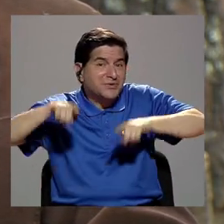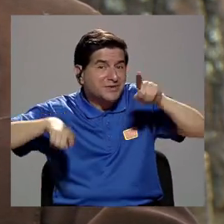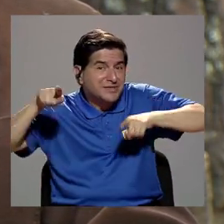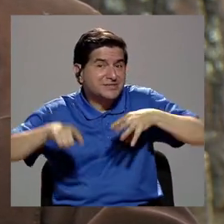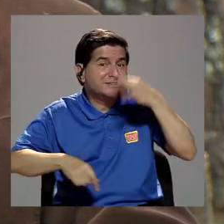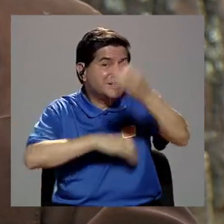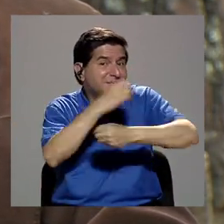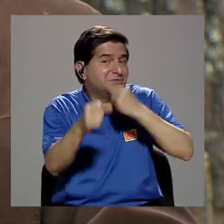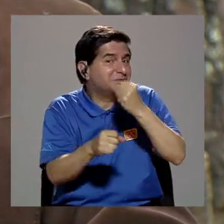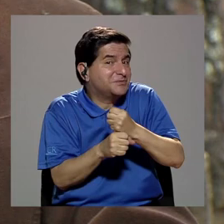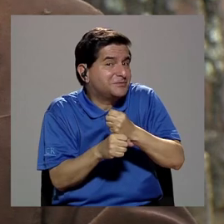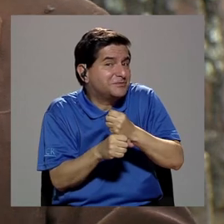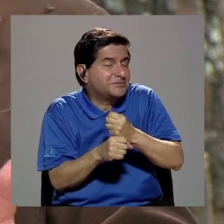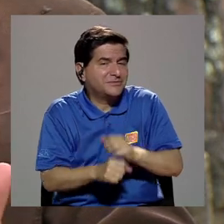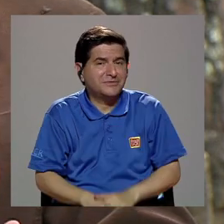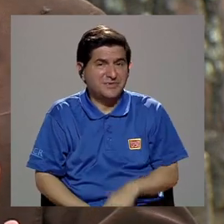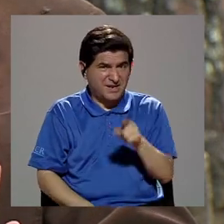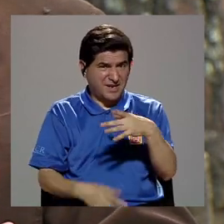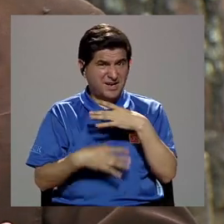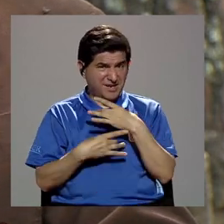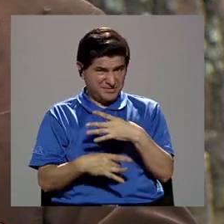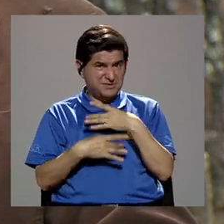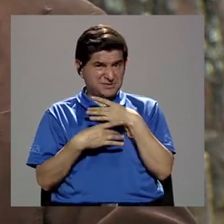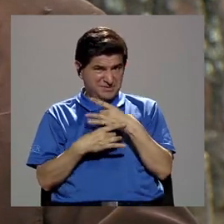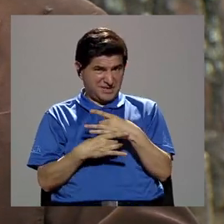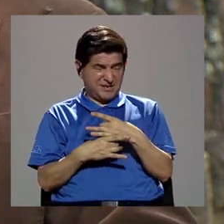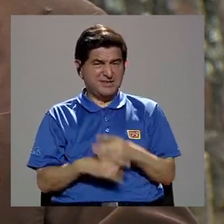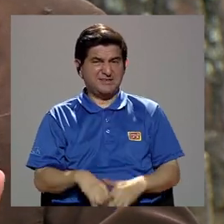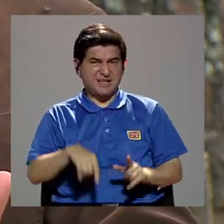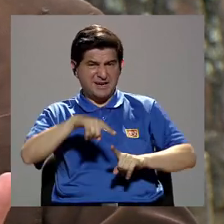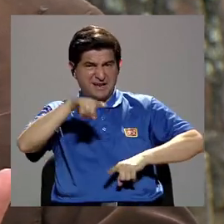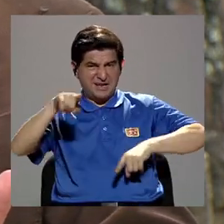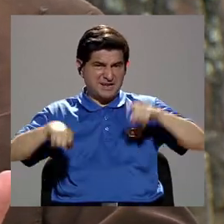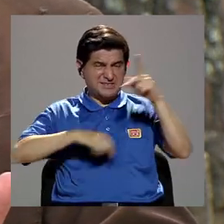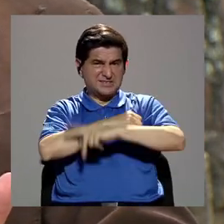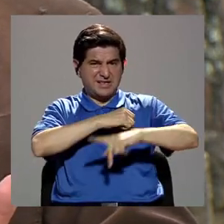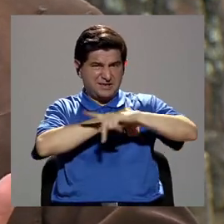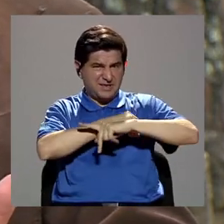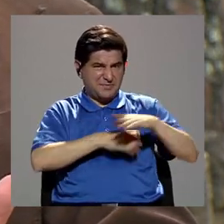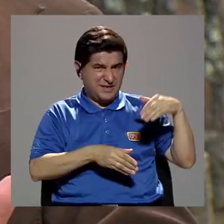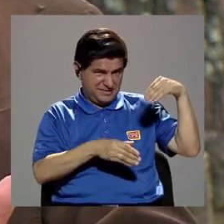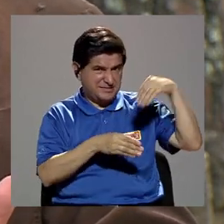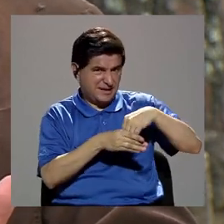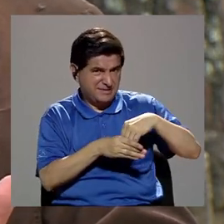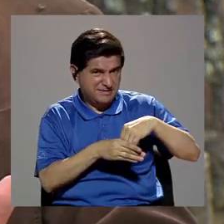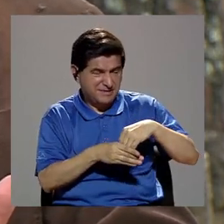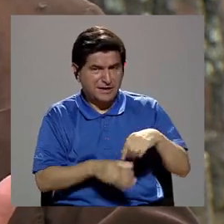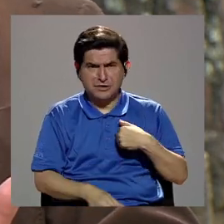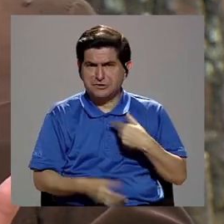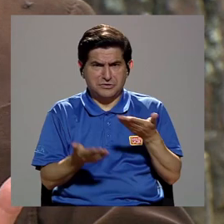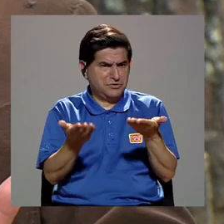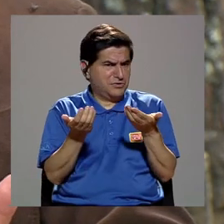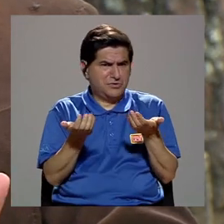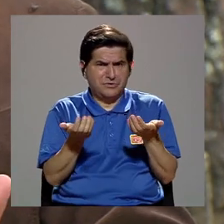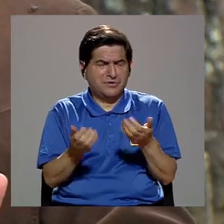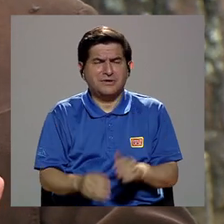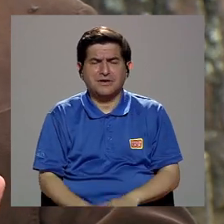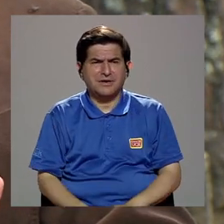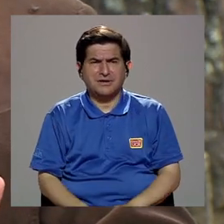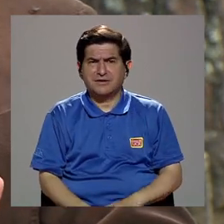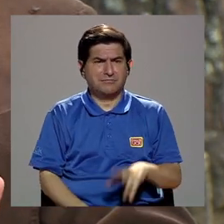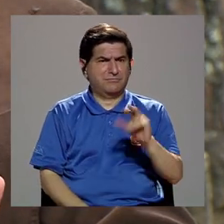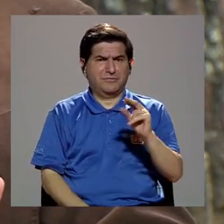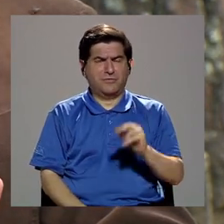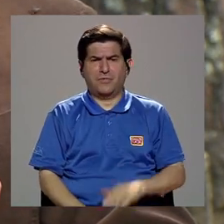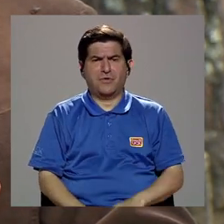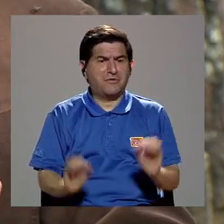año. Si realmente le interesa ser parte de las estadísticas de este país. Y yo creo que a nadie le interesa ser parte